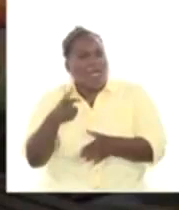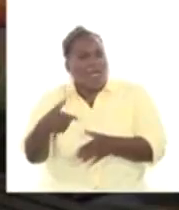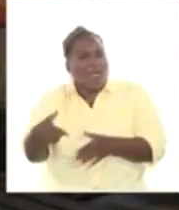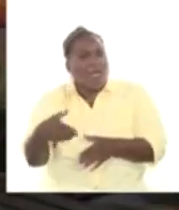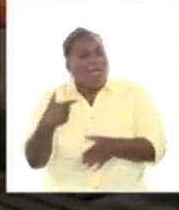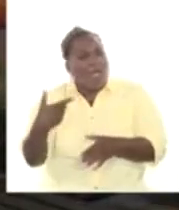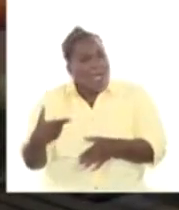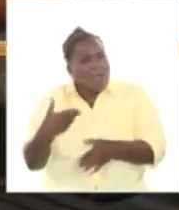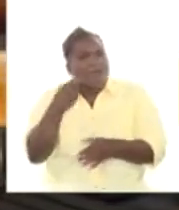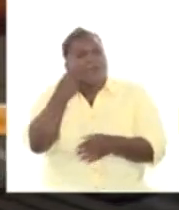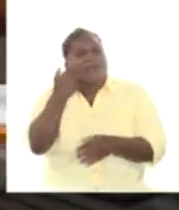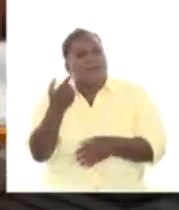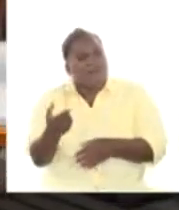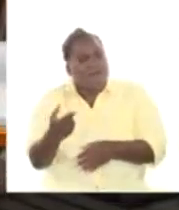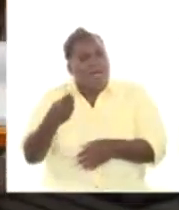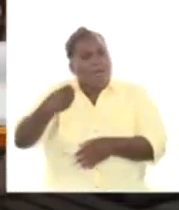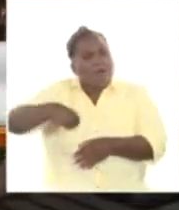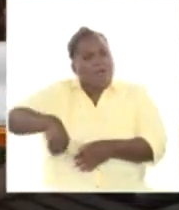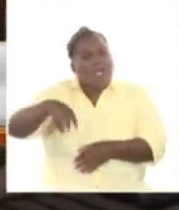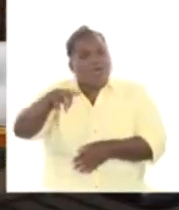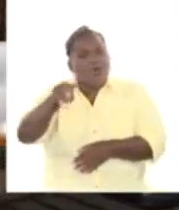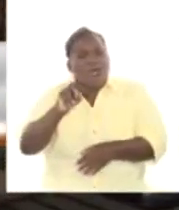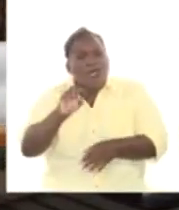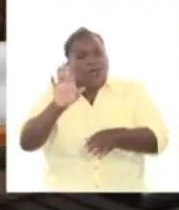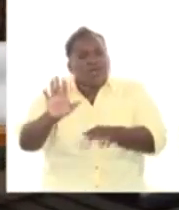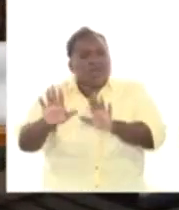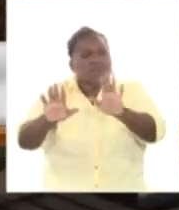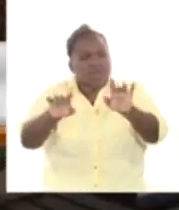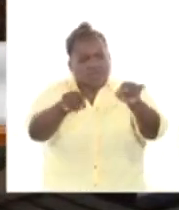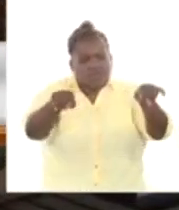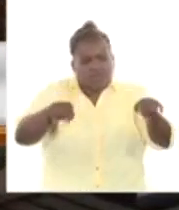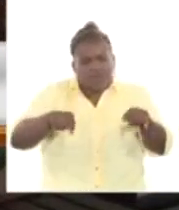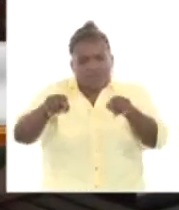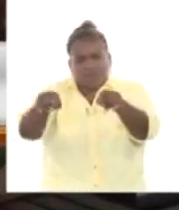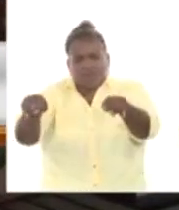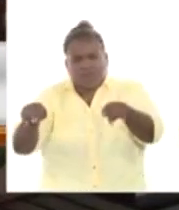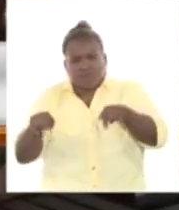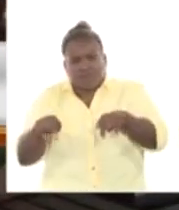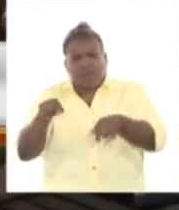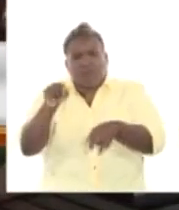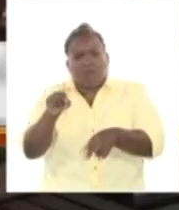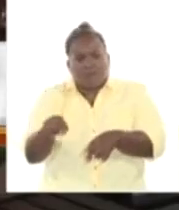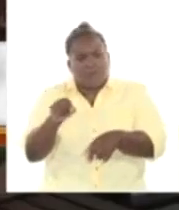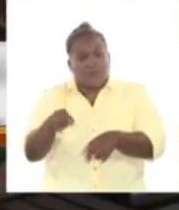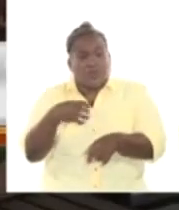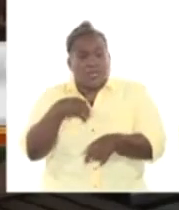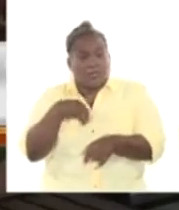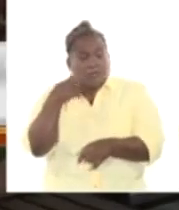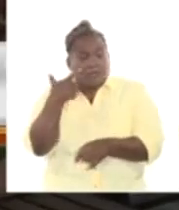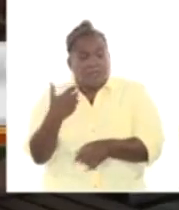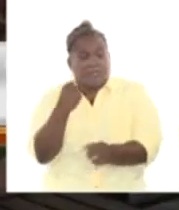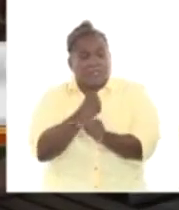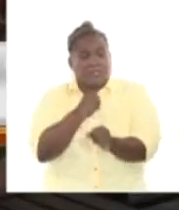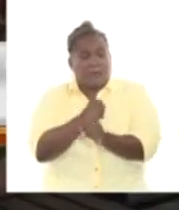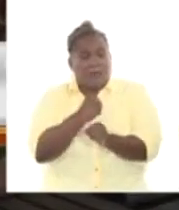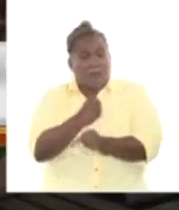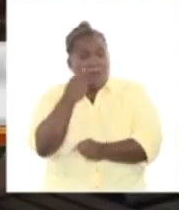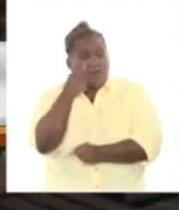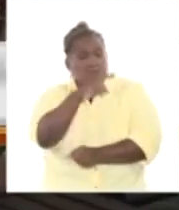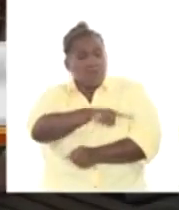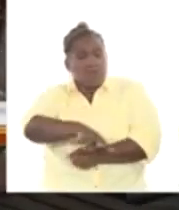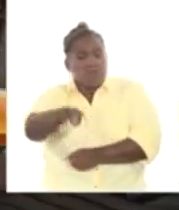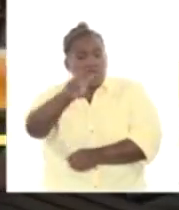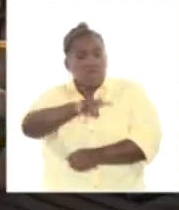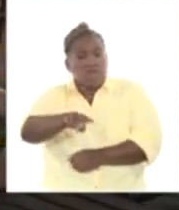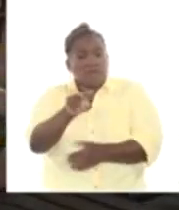nuevas oportunidades que existen en cada uno de los stands. Sobre todo los expositores son los de mayor nivel de actividad, porque tienen la oportunidad de visibilizar aquellos